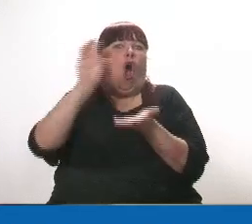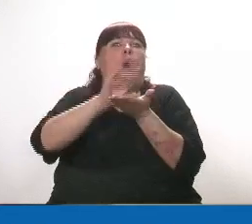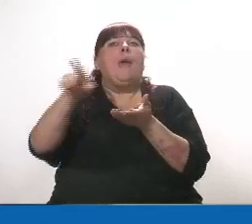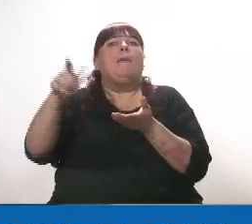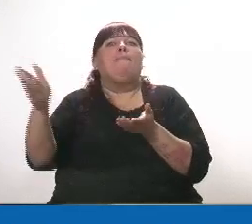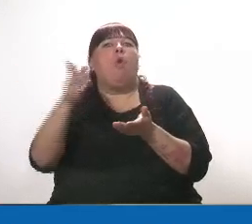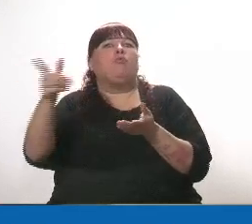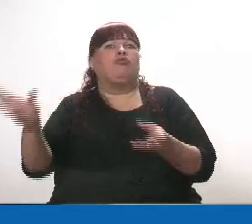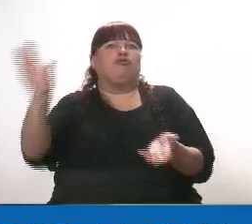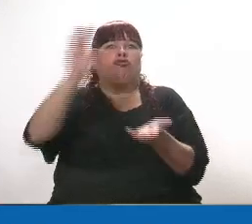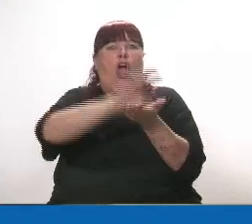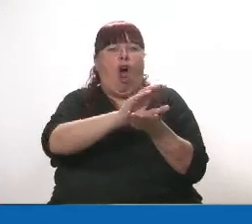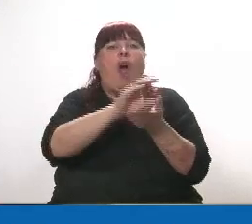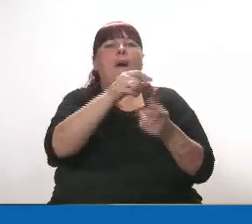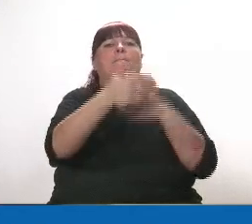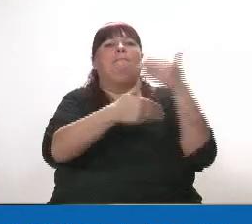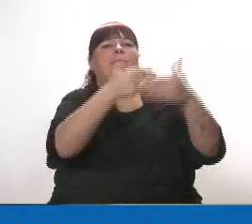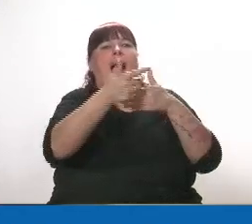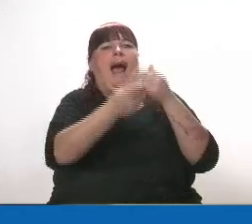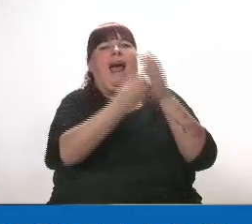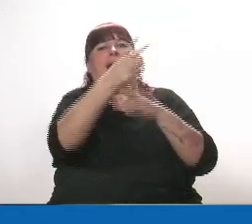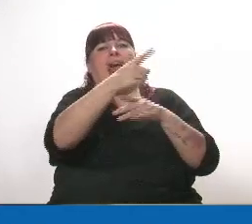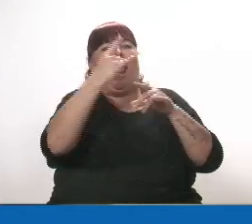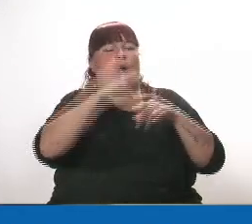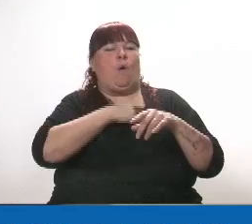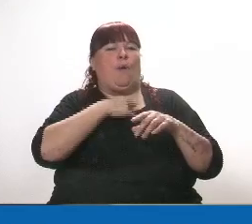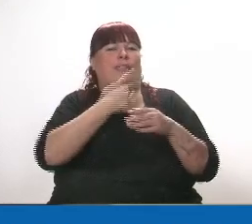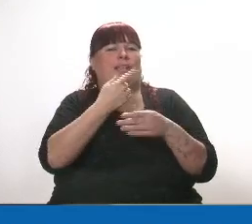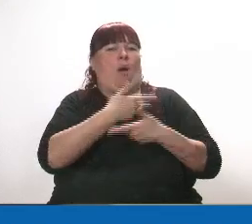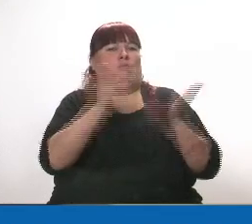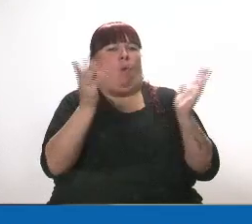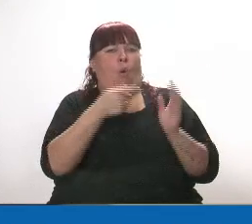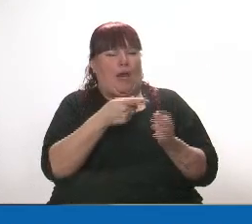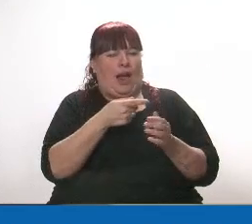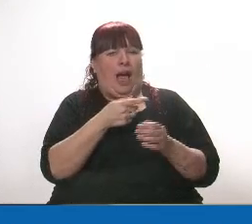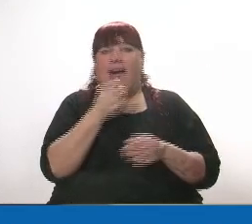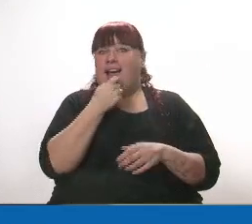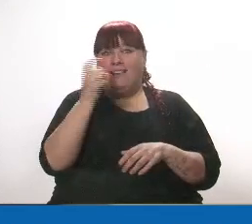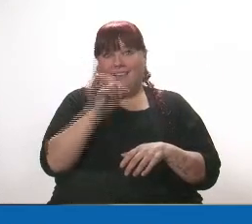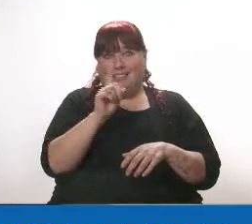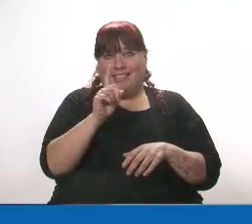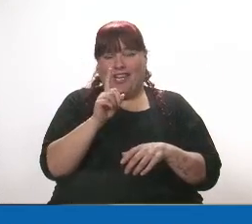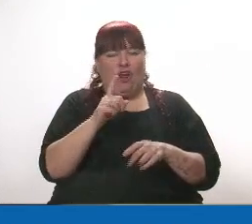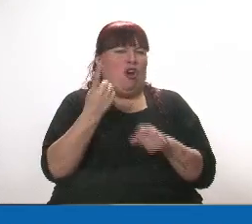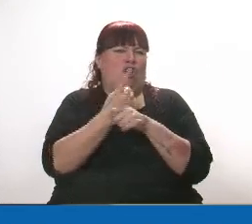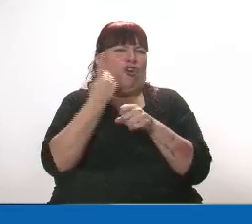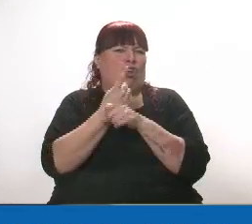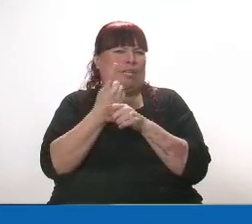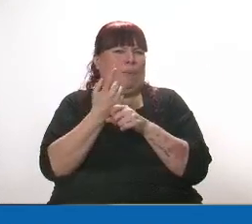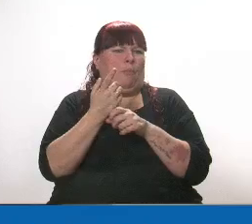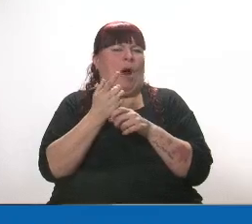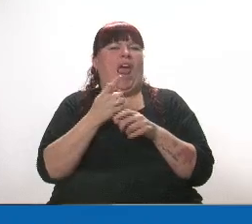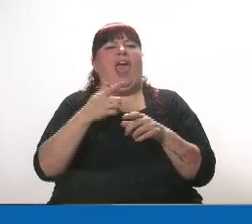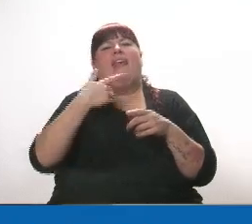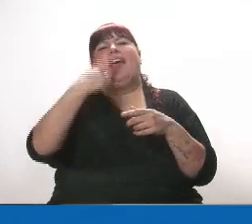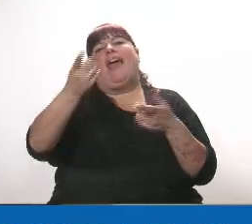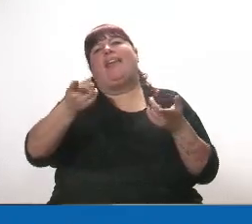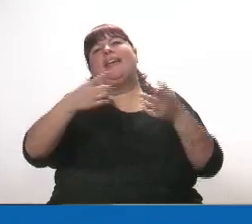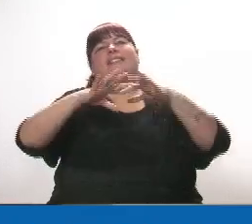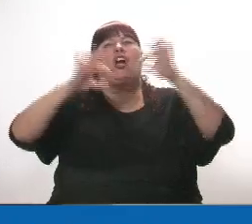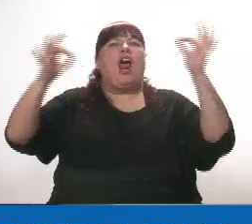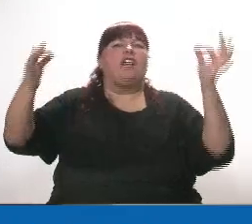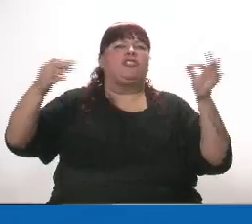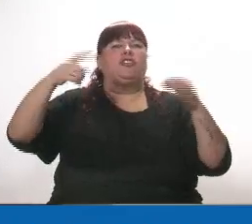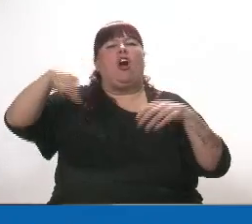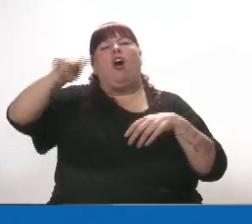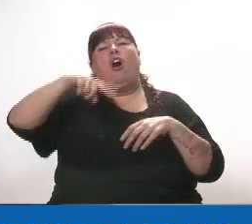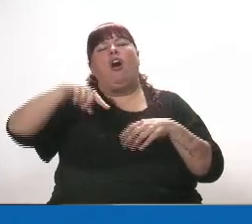productivos que desarrolla la universidad pública porque si no no vamos a poder lograr esa frase es que